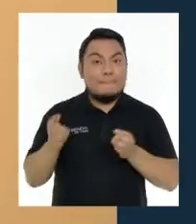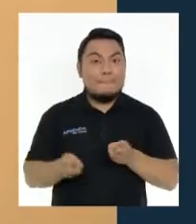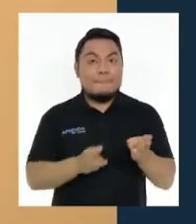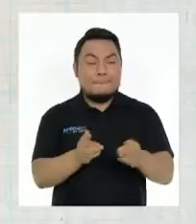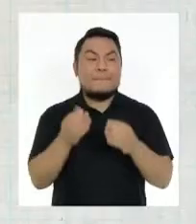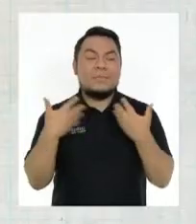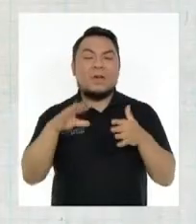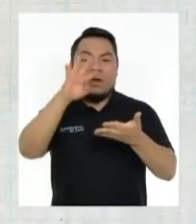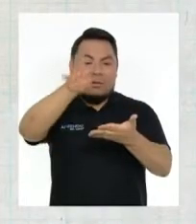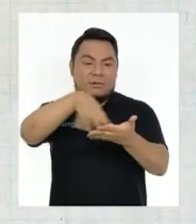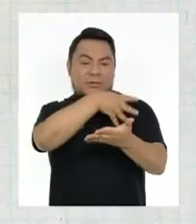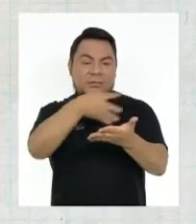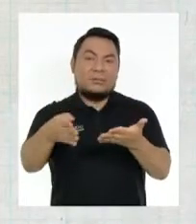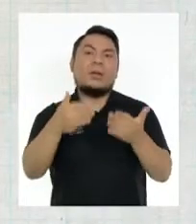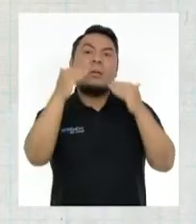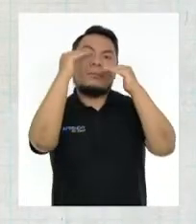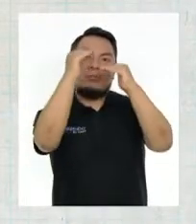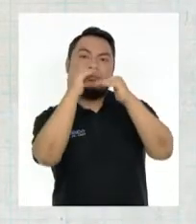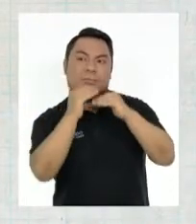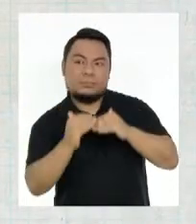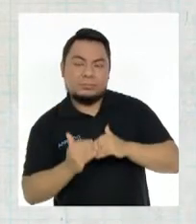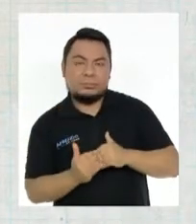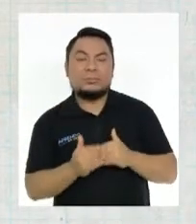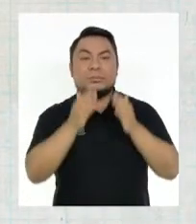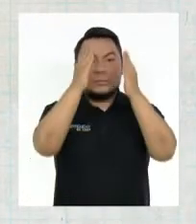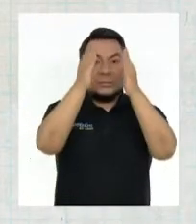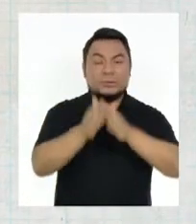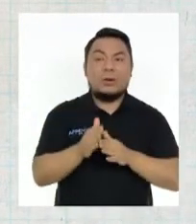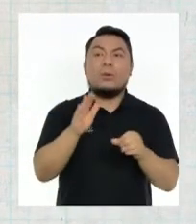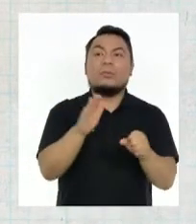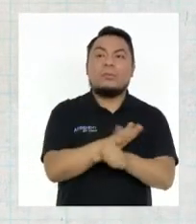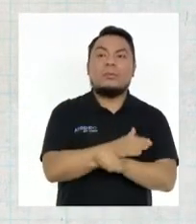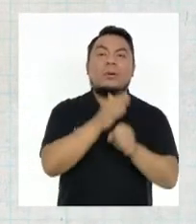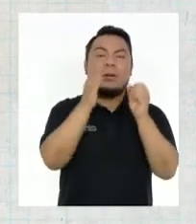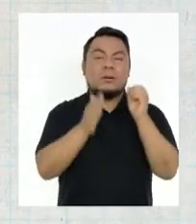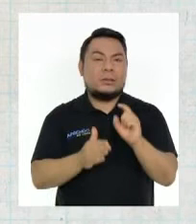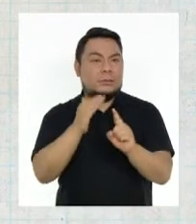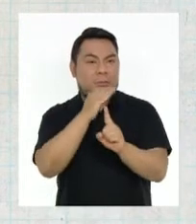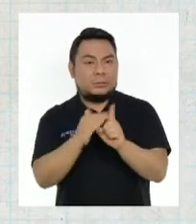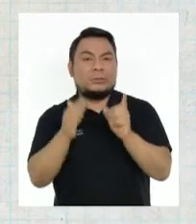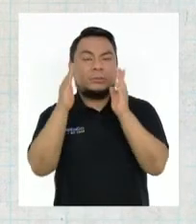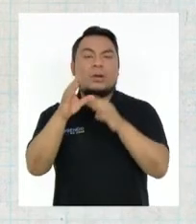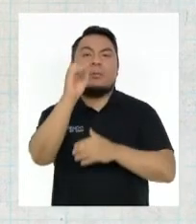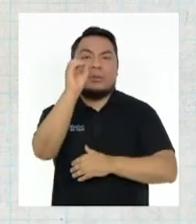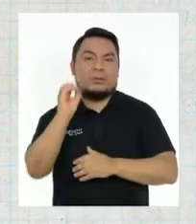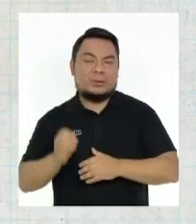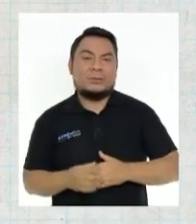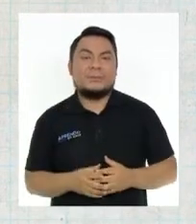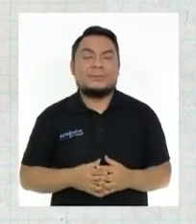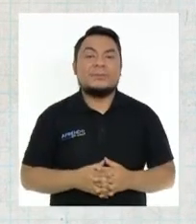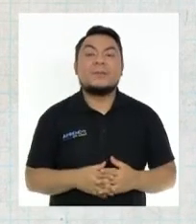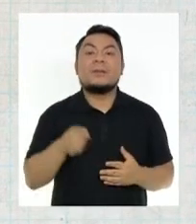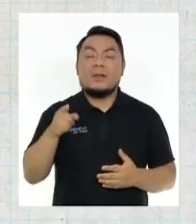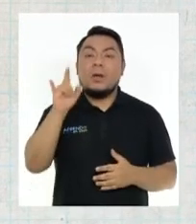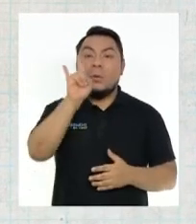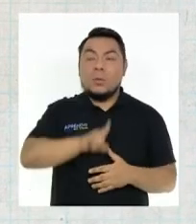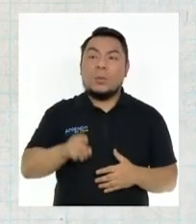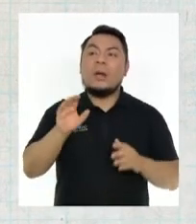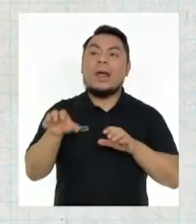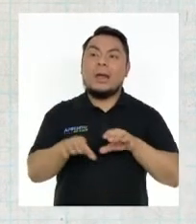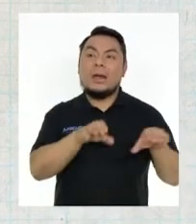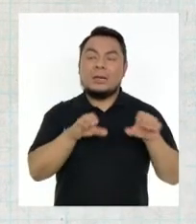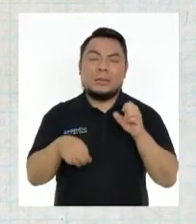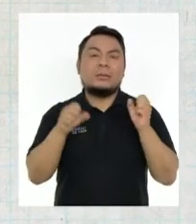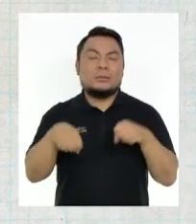una tabla de frecuencias, con frecuencias absolutas, relativas y porcentuales, útiles para realizar